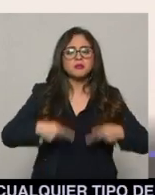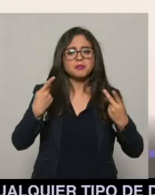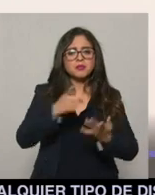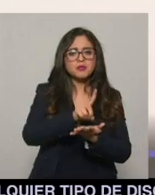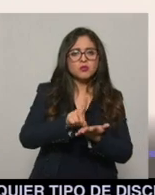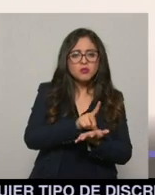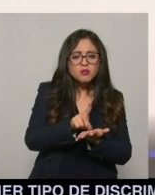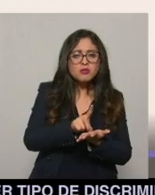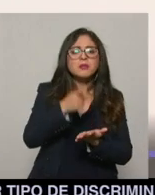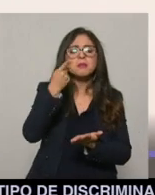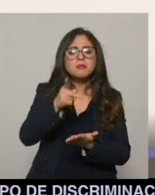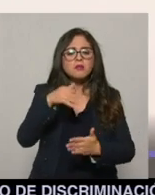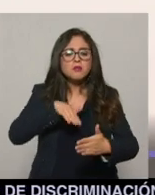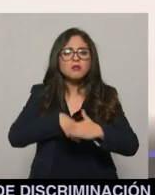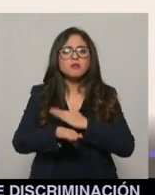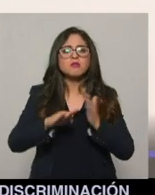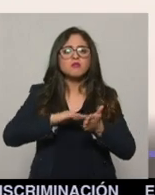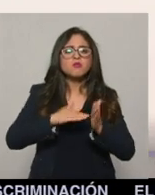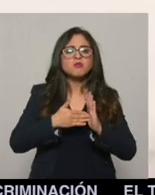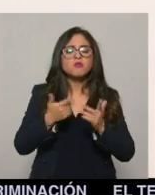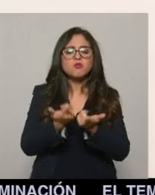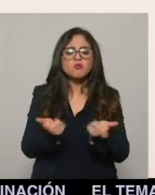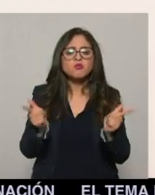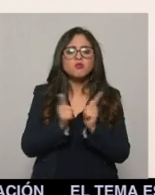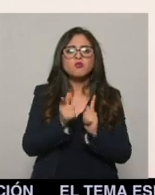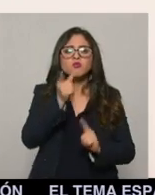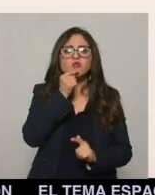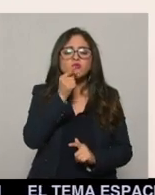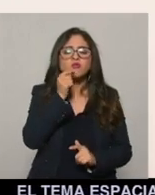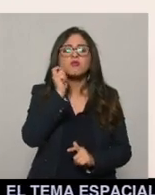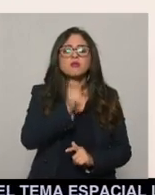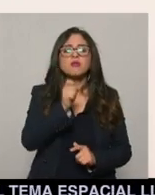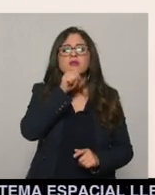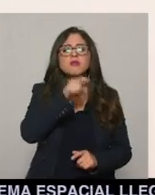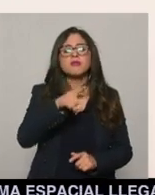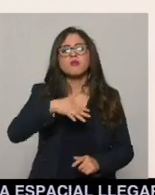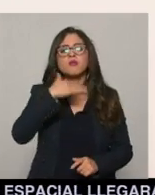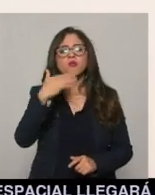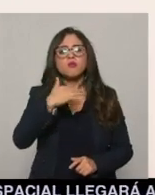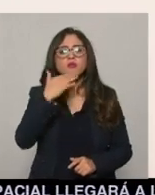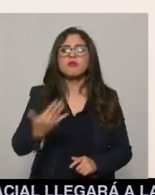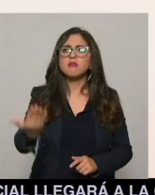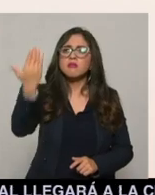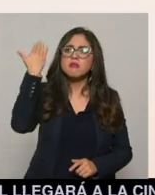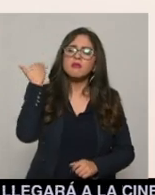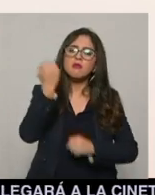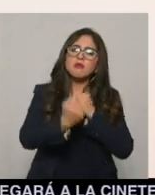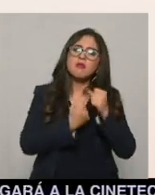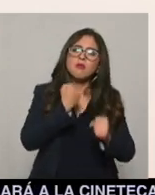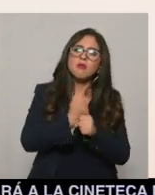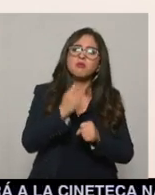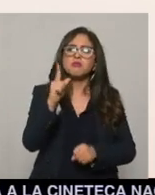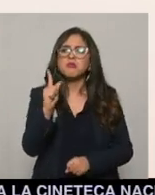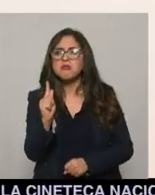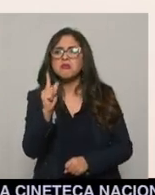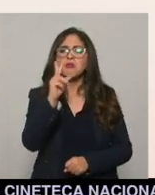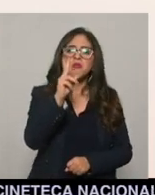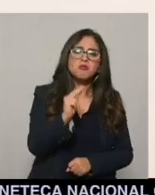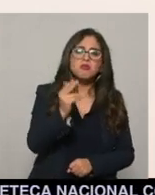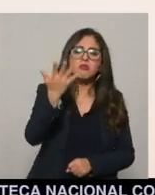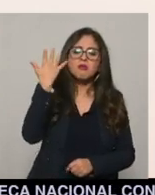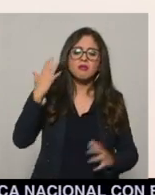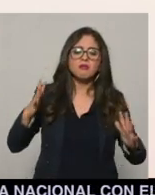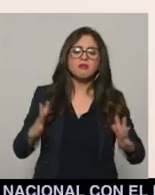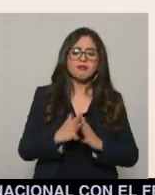la infiltración de los cuerpos policiales por parte de la delincuencia y la corrupción viene desde los años 70, 80, desde la Guerra Sucia,